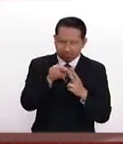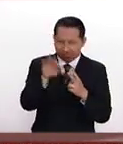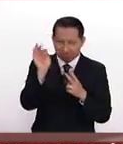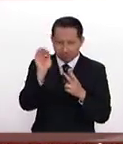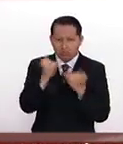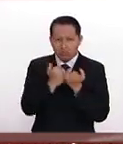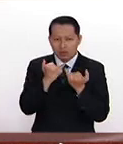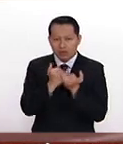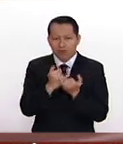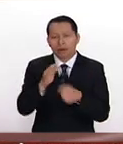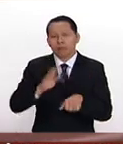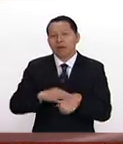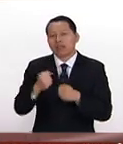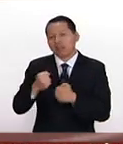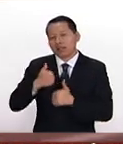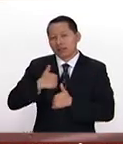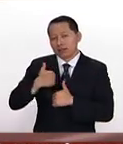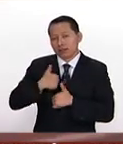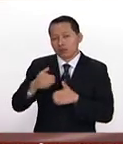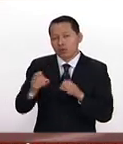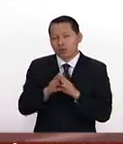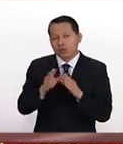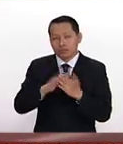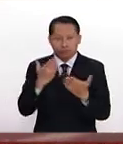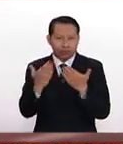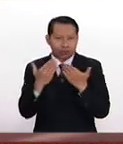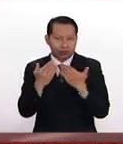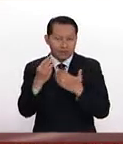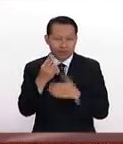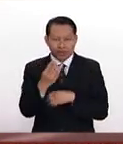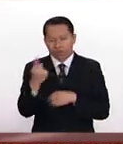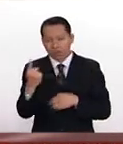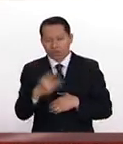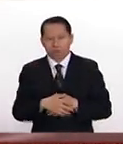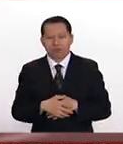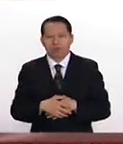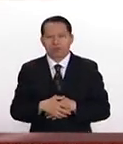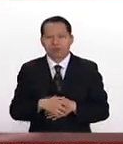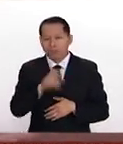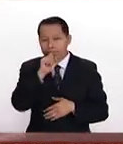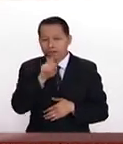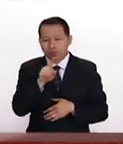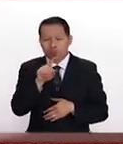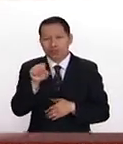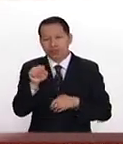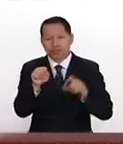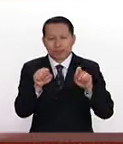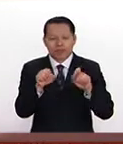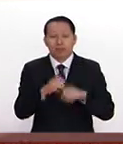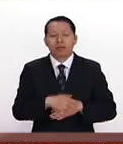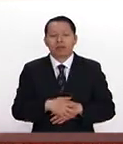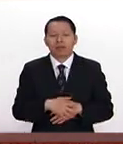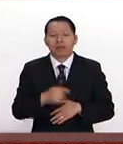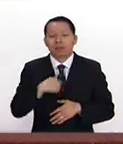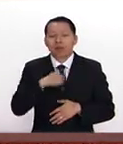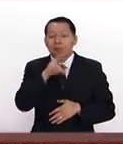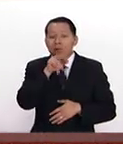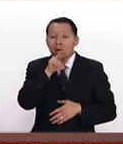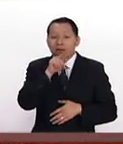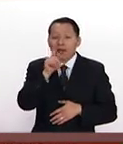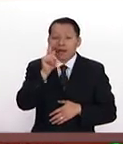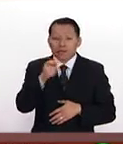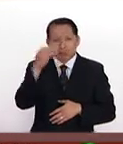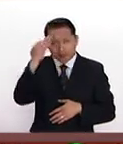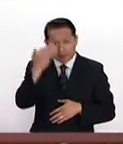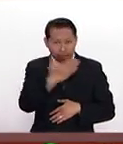ganando el ejército casi en la relación pues este tres a uno no hace 60 20 me preocupa la tendencia